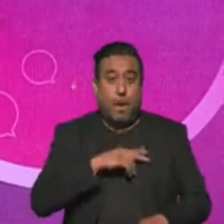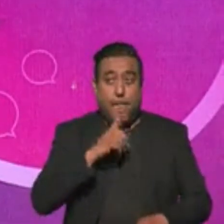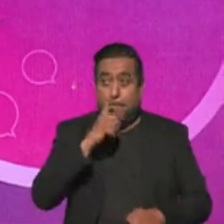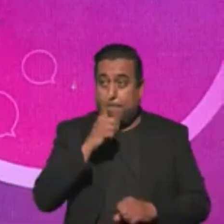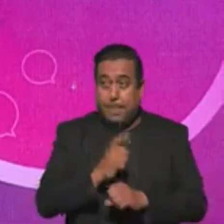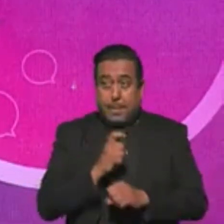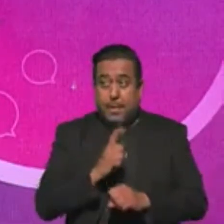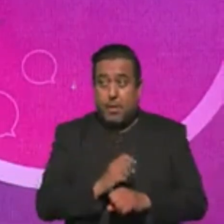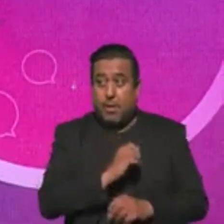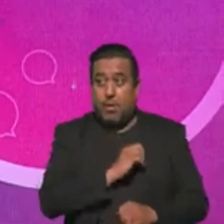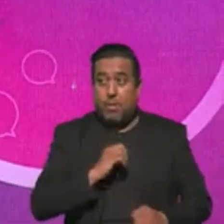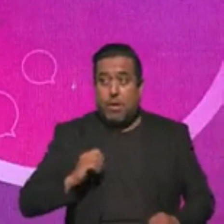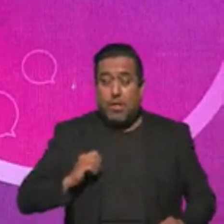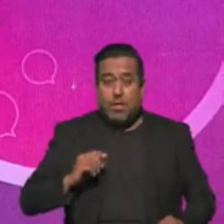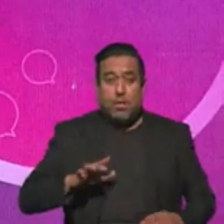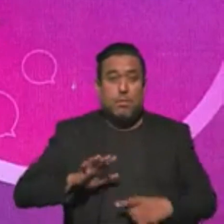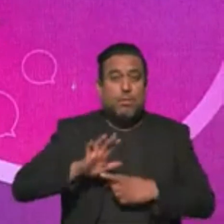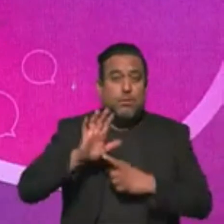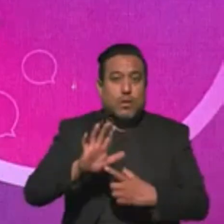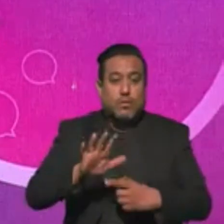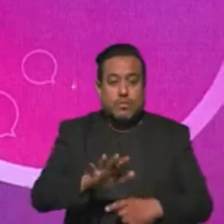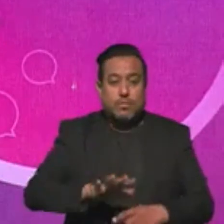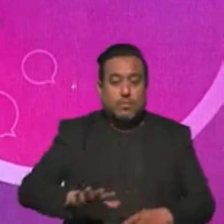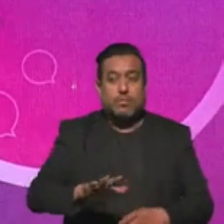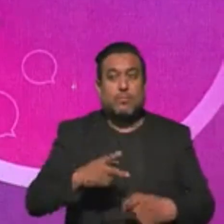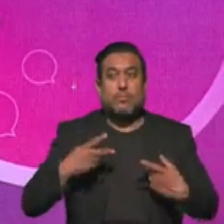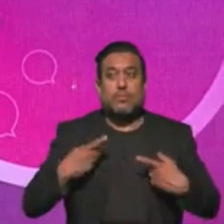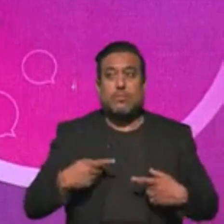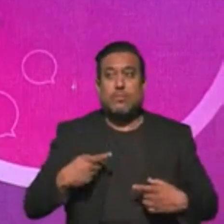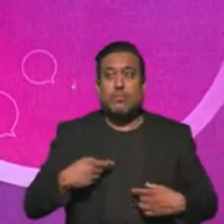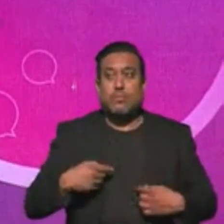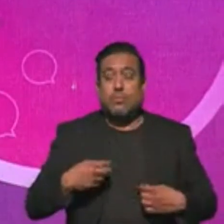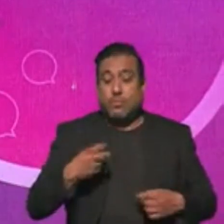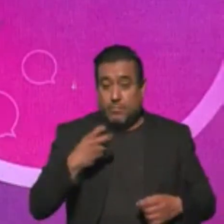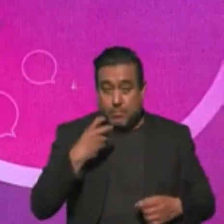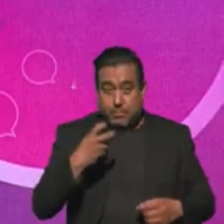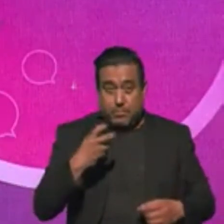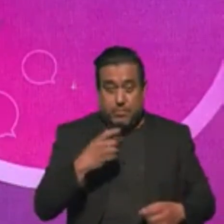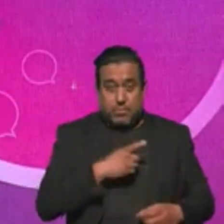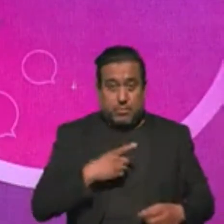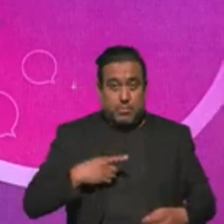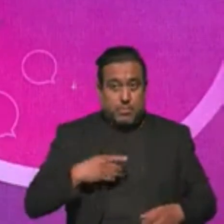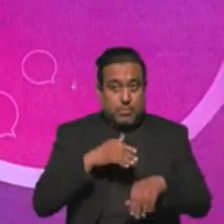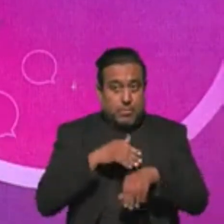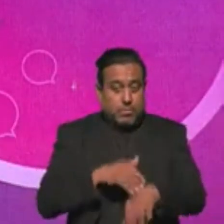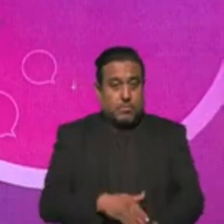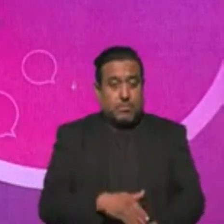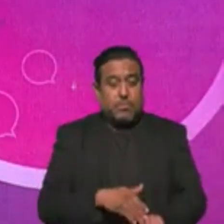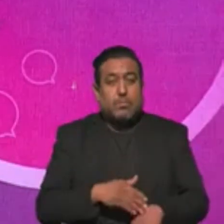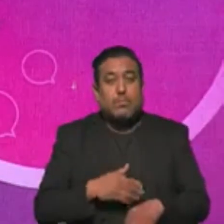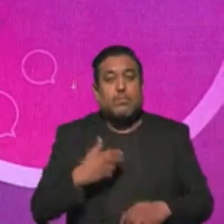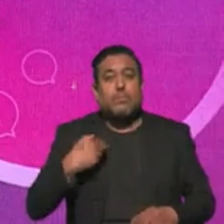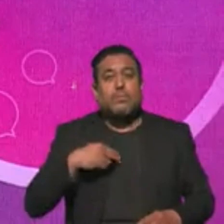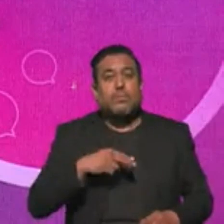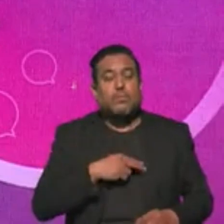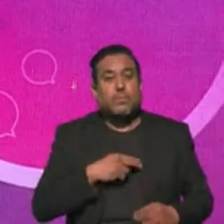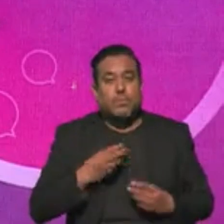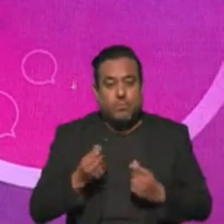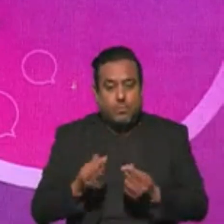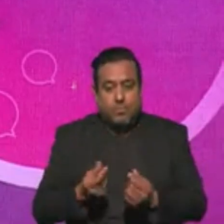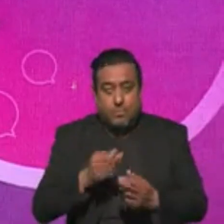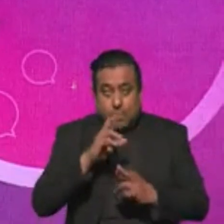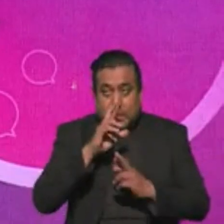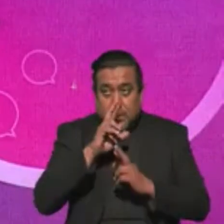obligados a demostrarle a la ciudadanía a la cual nos debemos que somos los principales promotores del